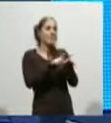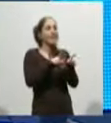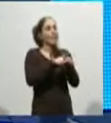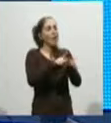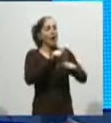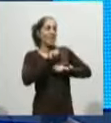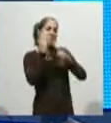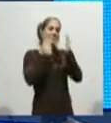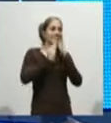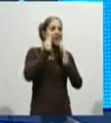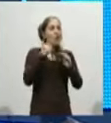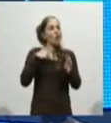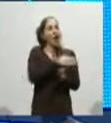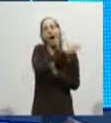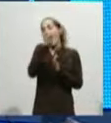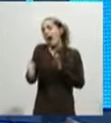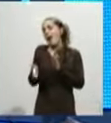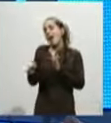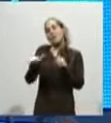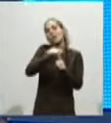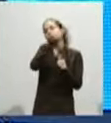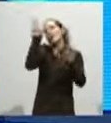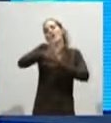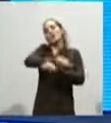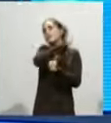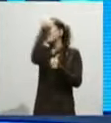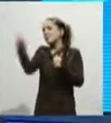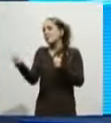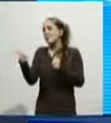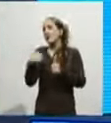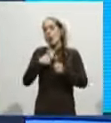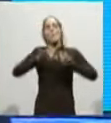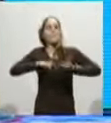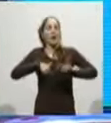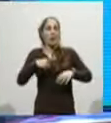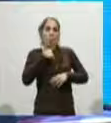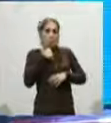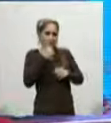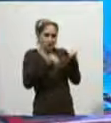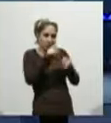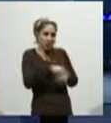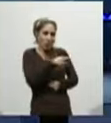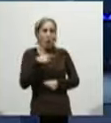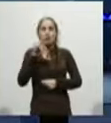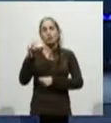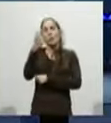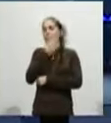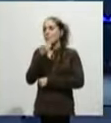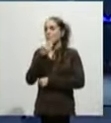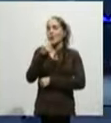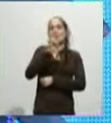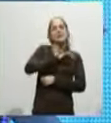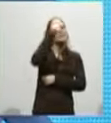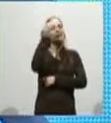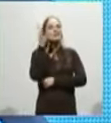no me muevo de aquí a tu lado en toda la noche. Yo me quedo aquí en este coche. ¿Te ha gustado, eh? Me encanta, precioso. Señoras y señores, con